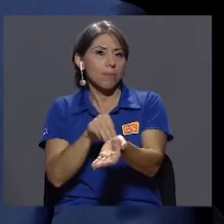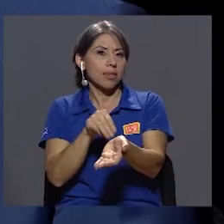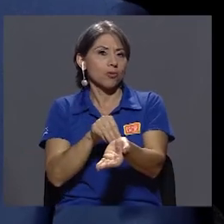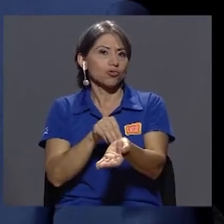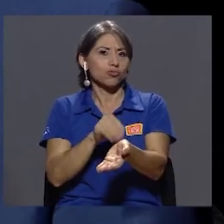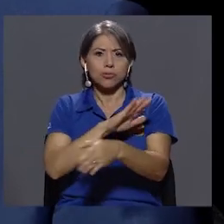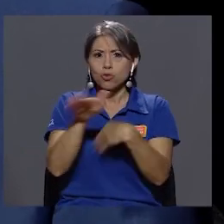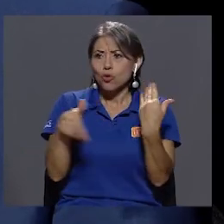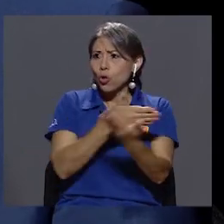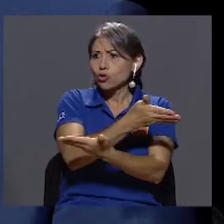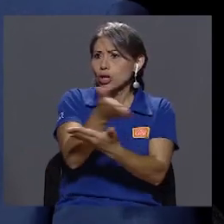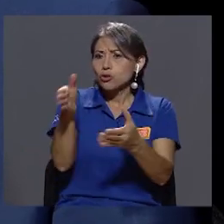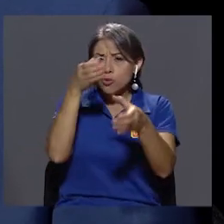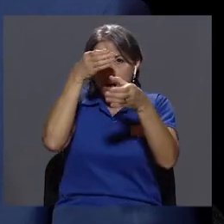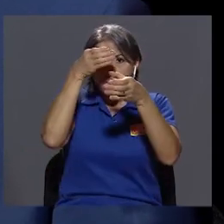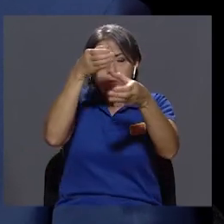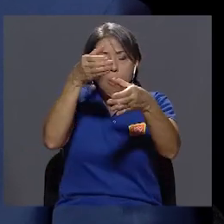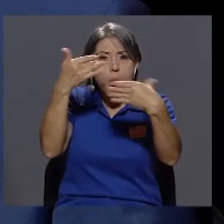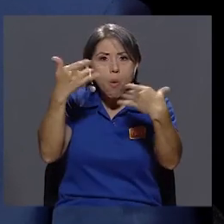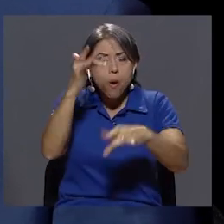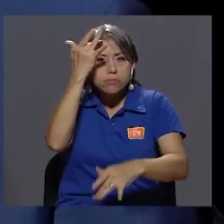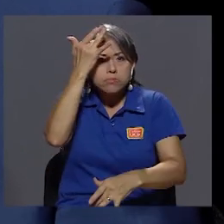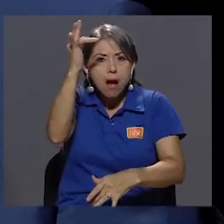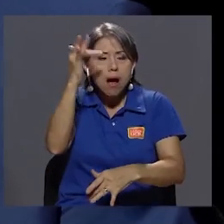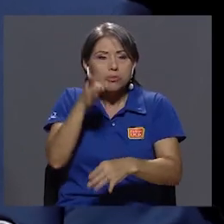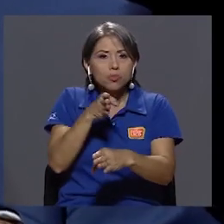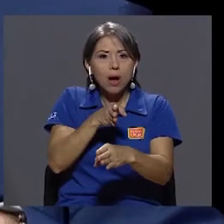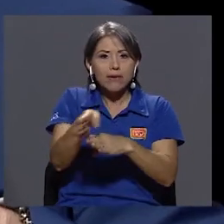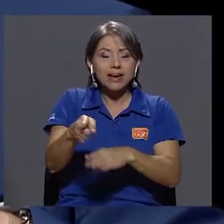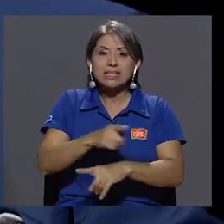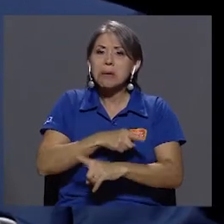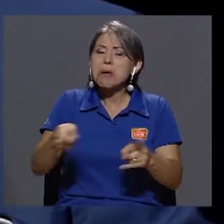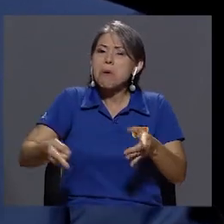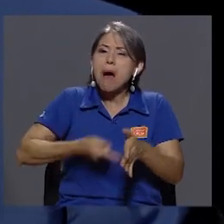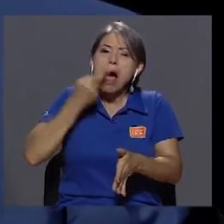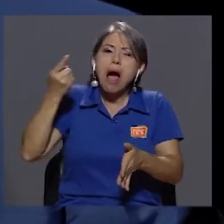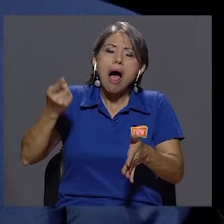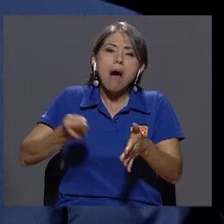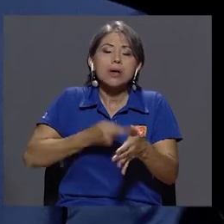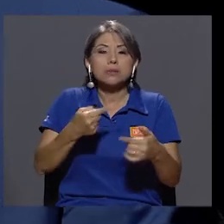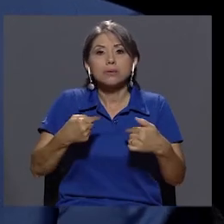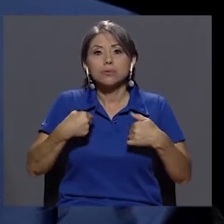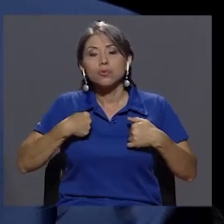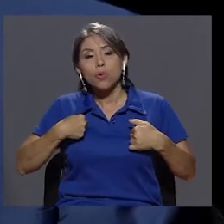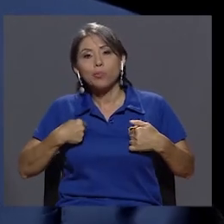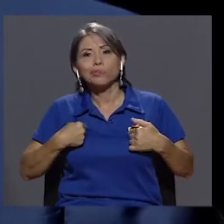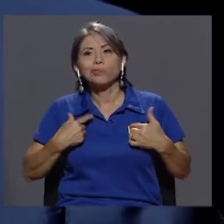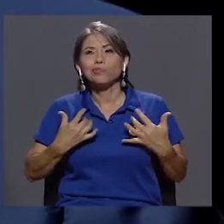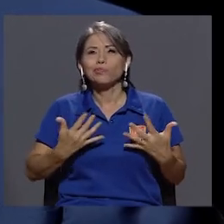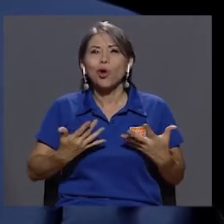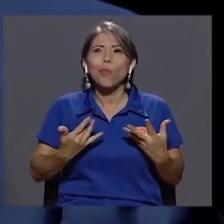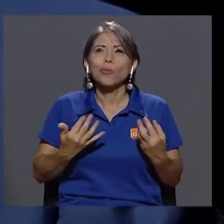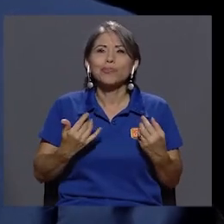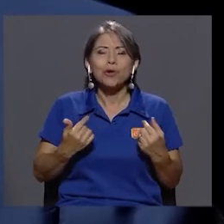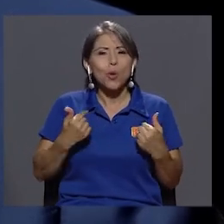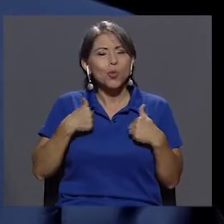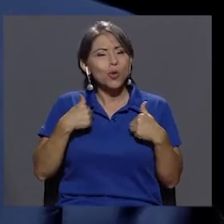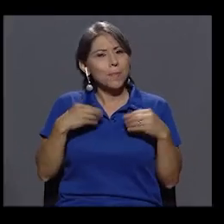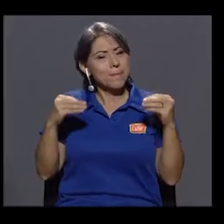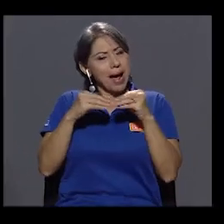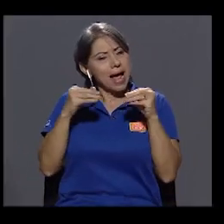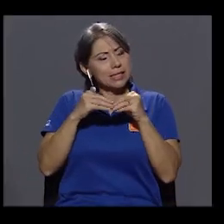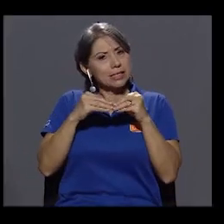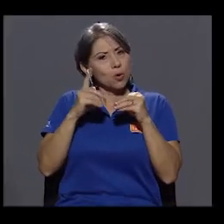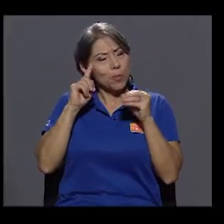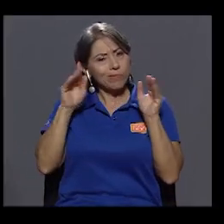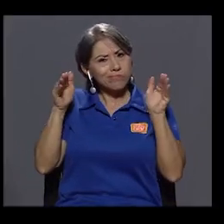brillantes en sus carreras pero a veces uno se enfurece se enmarca más bien